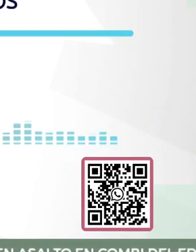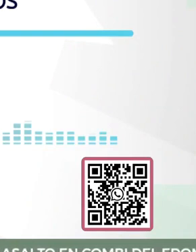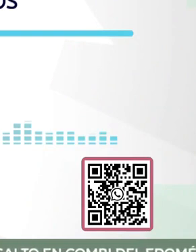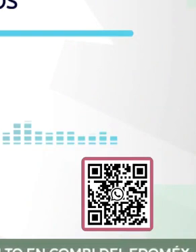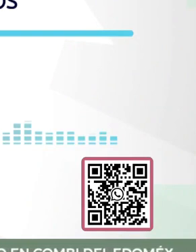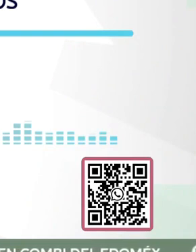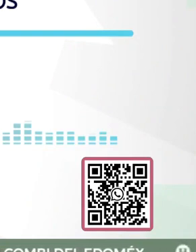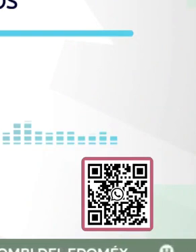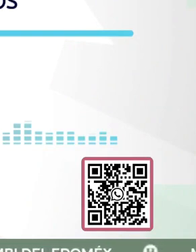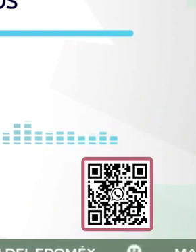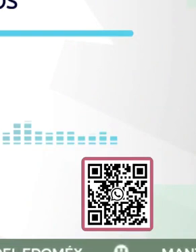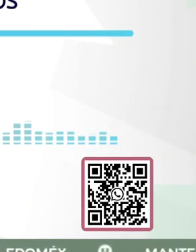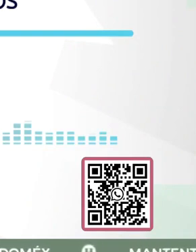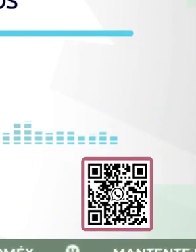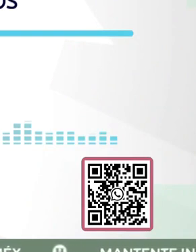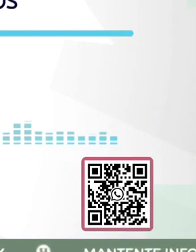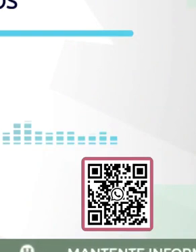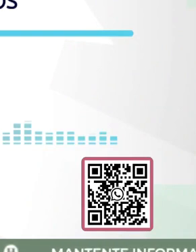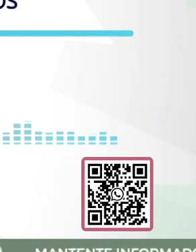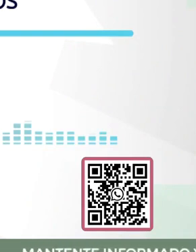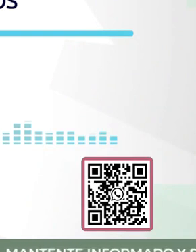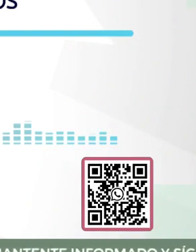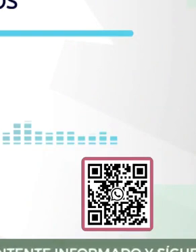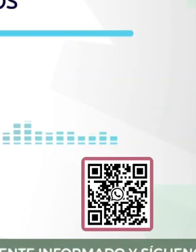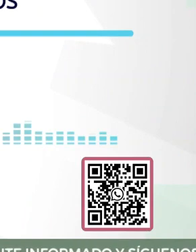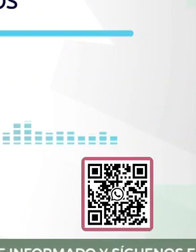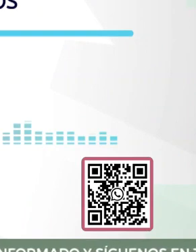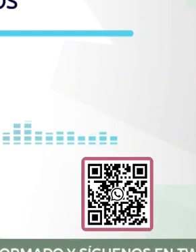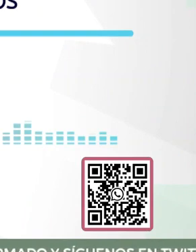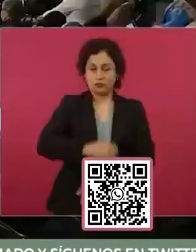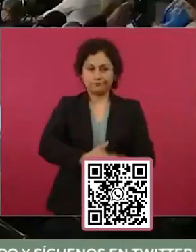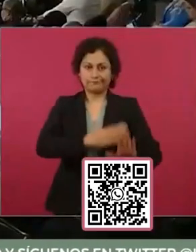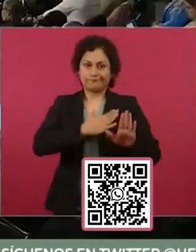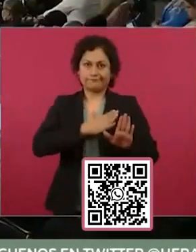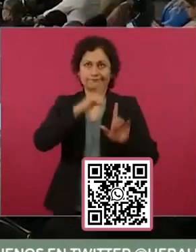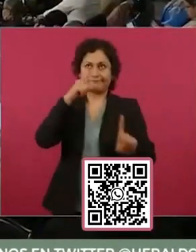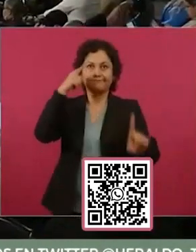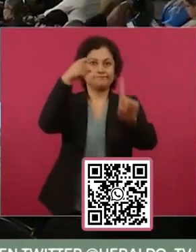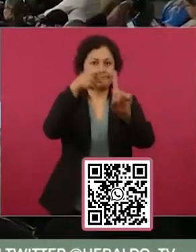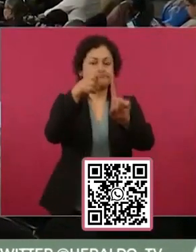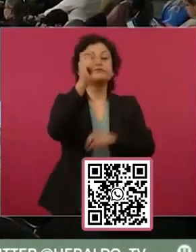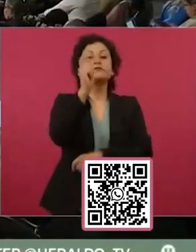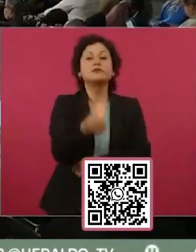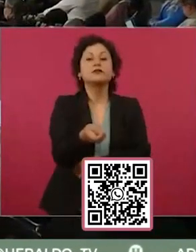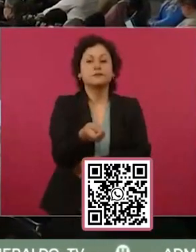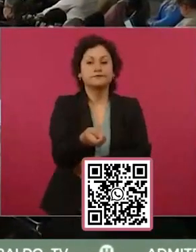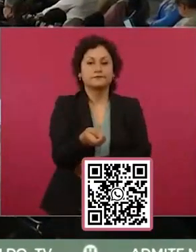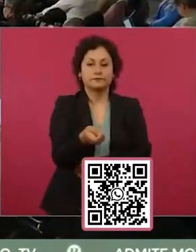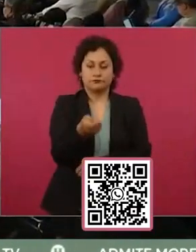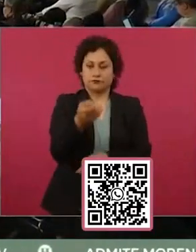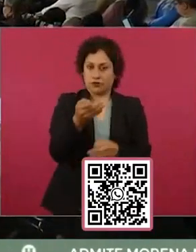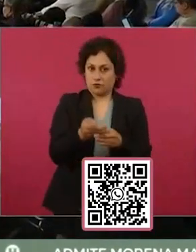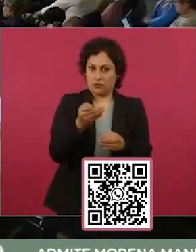que un ejército extranjero invade el territorio, por ejemplo, de que de alguna manera se